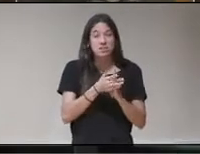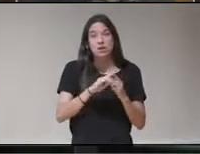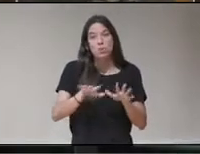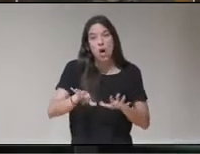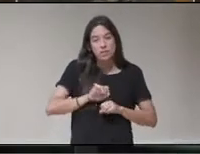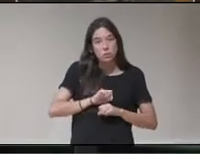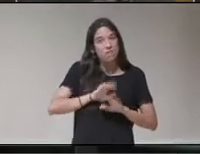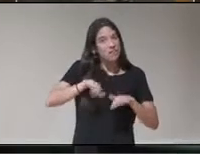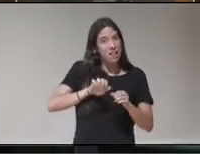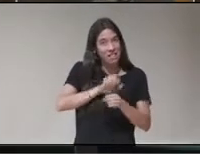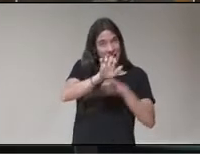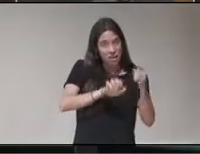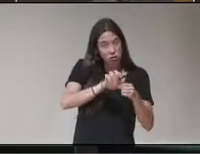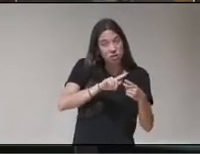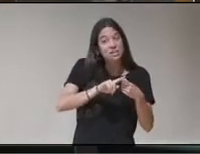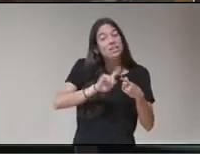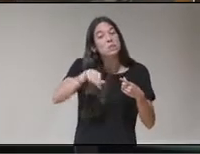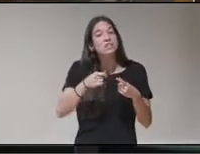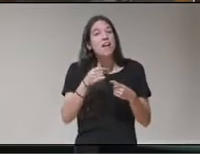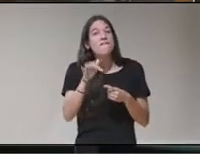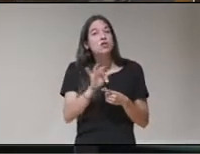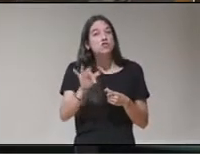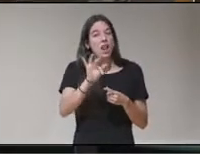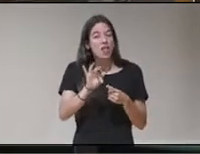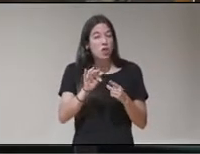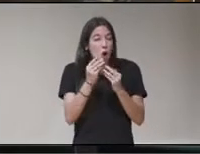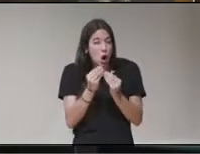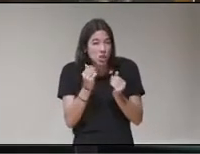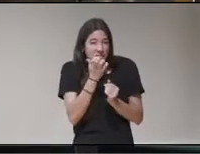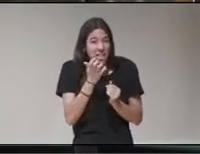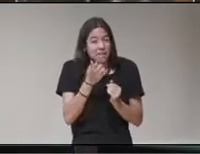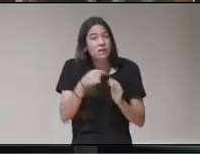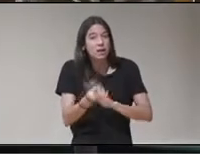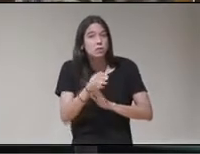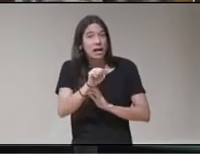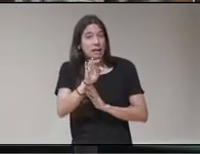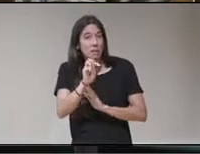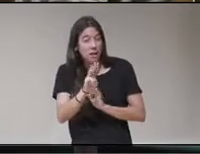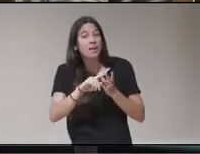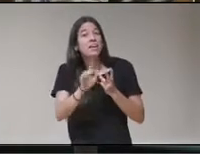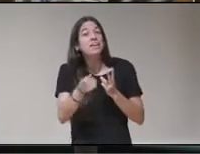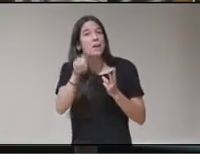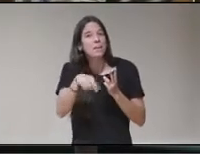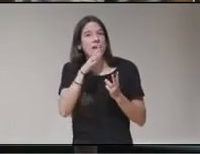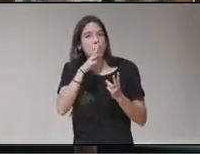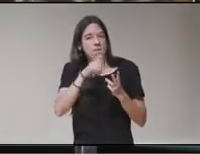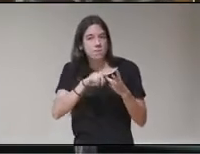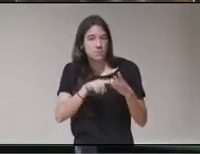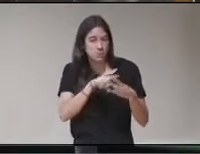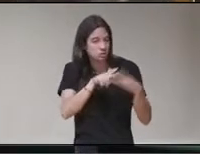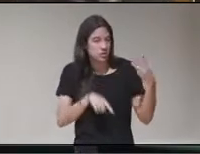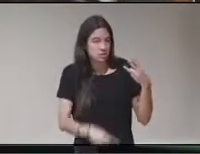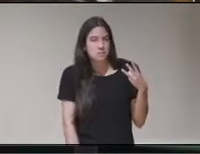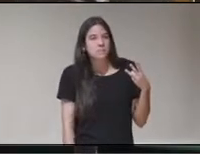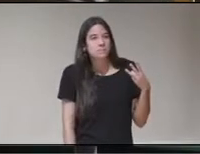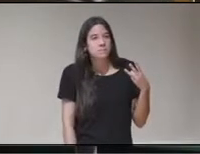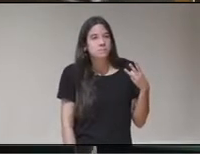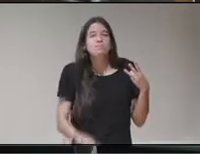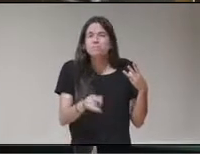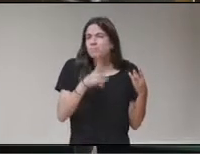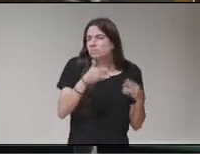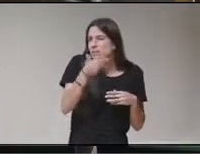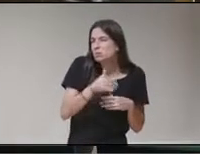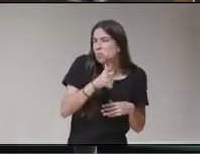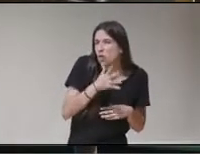electrones y en la fosforilación oxidativa generamos ATP y en último término también agua. Y entonces, ¿eso por qué es